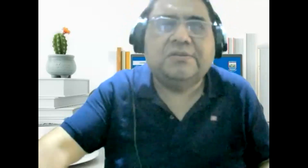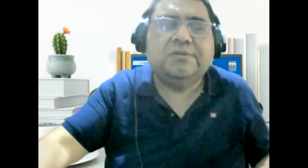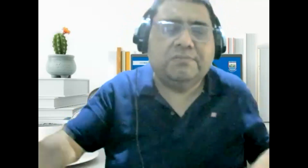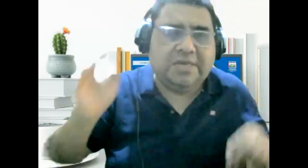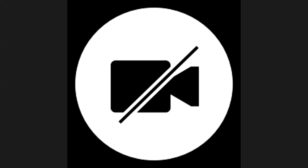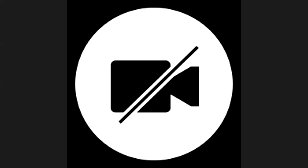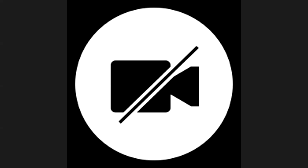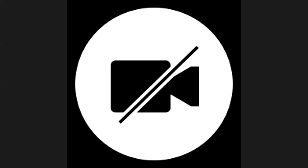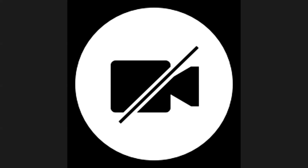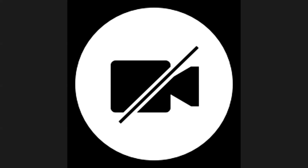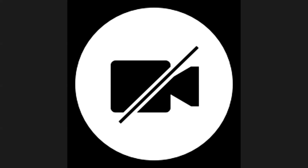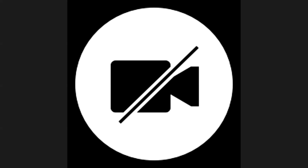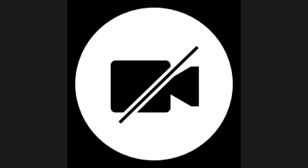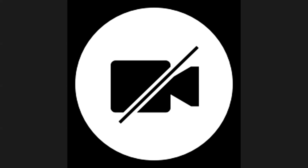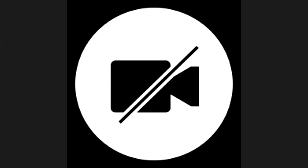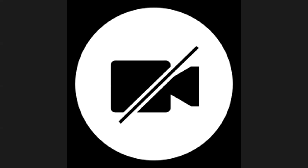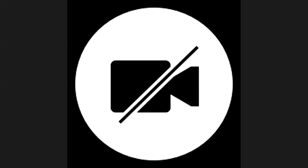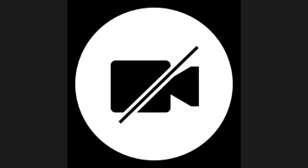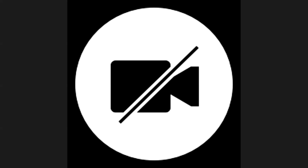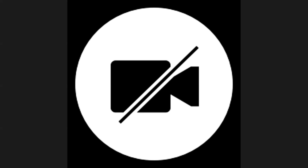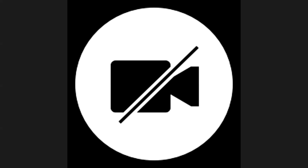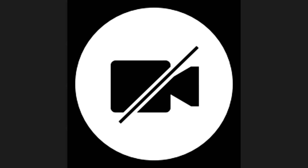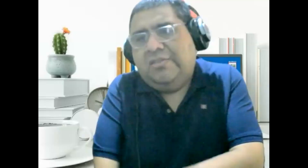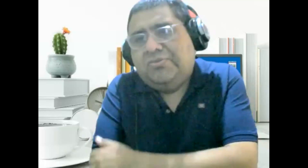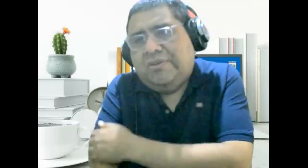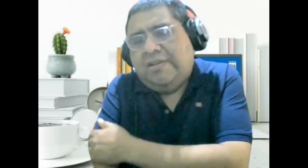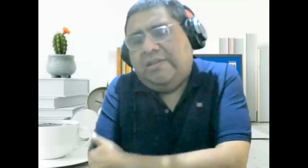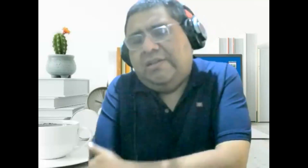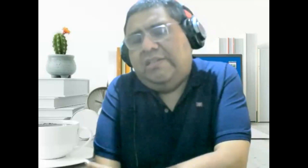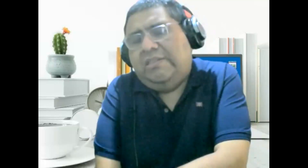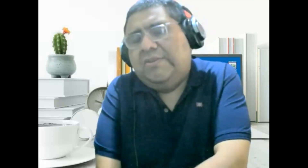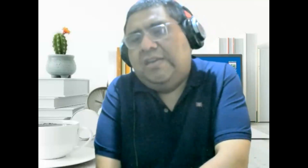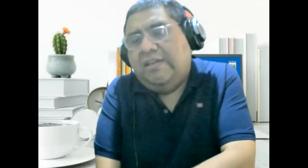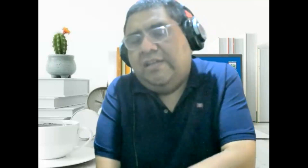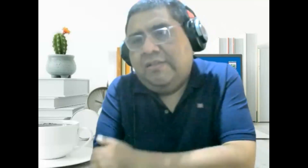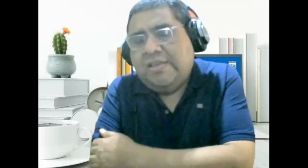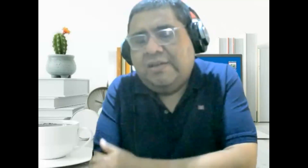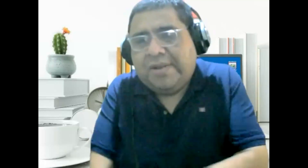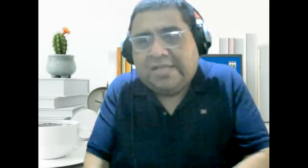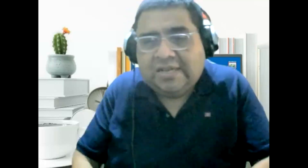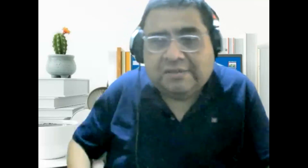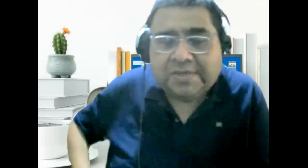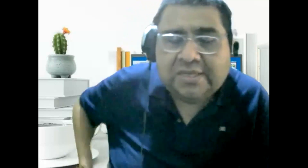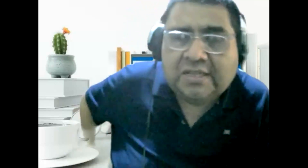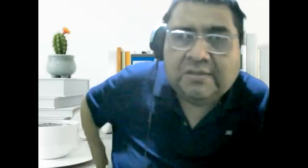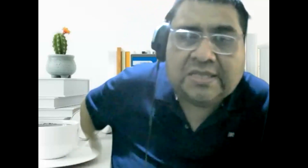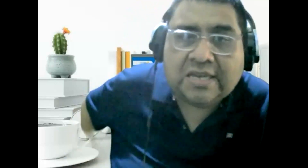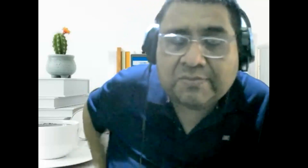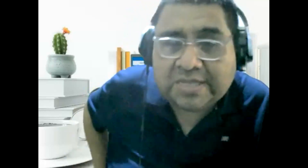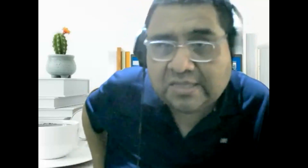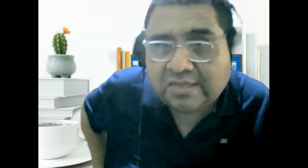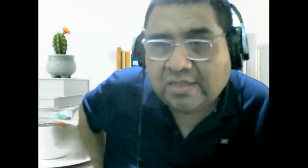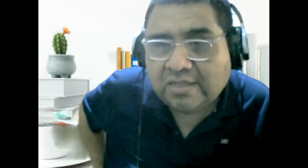Ya, nos quedan Profesor, segundos. mañana Bien. ¿qué vamos a llevar a la práctica? Mañana nos toca teoría. La práctica